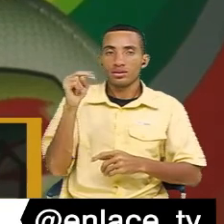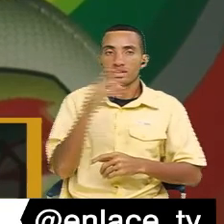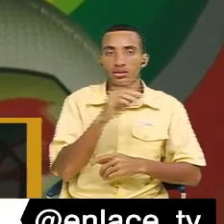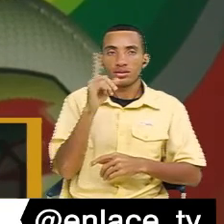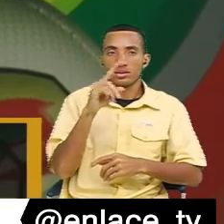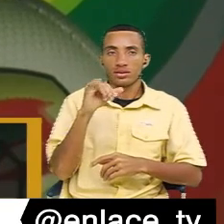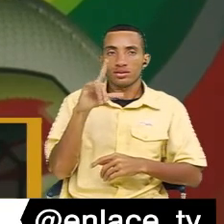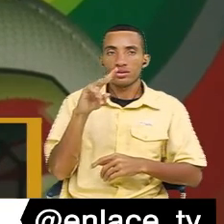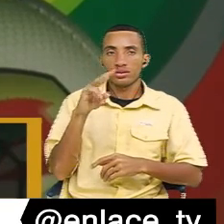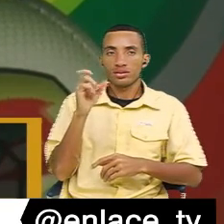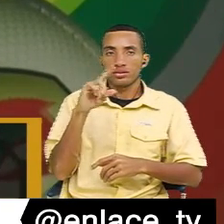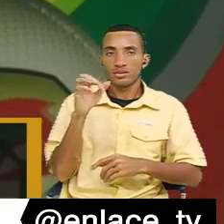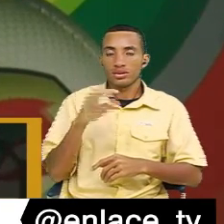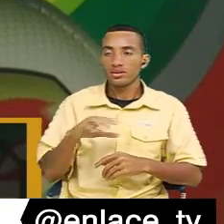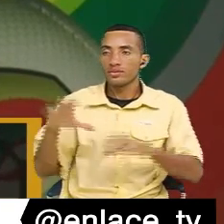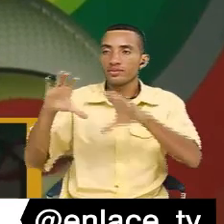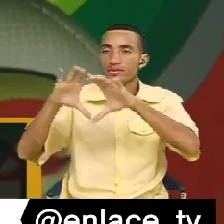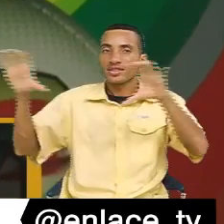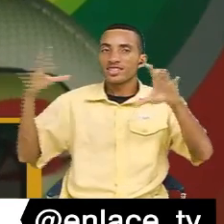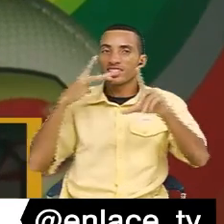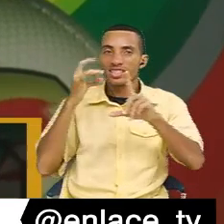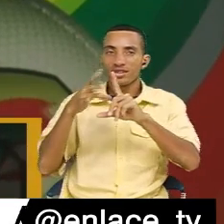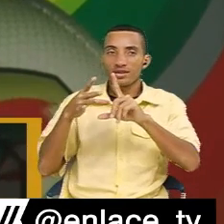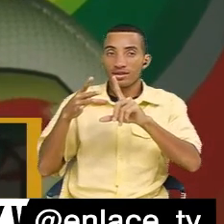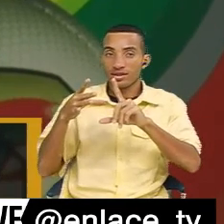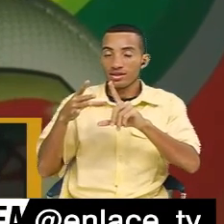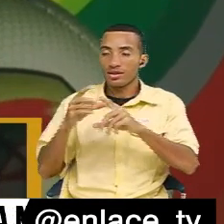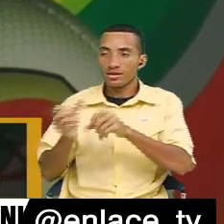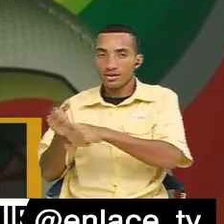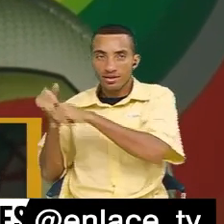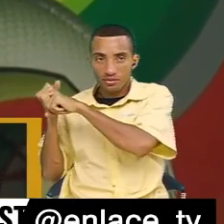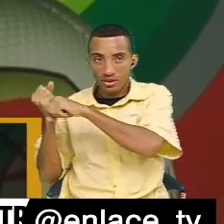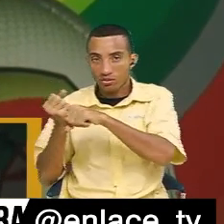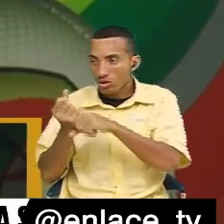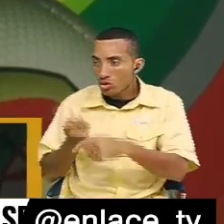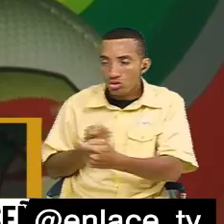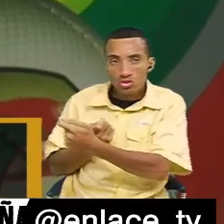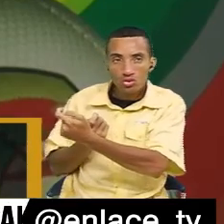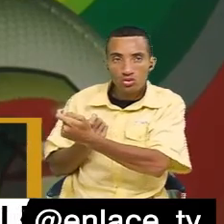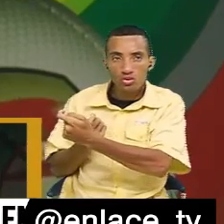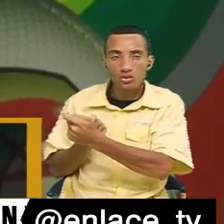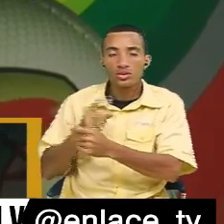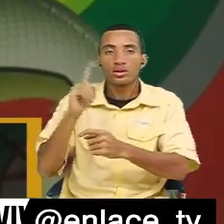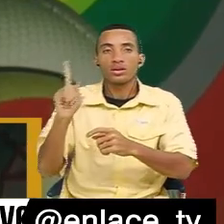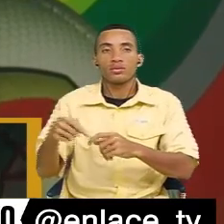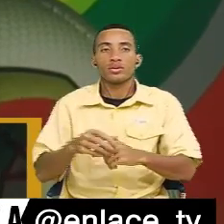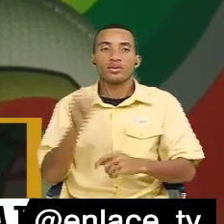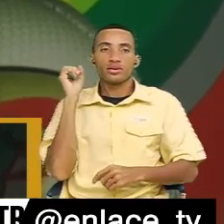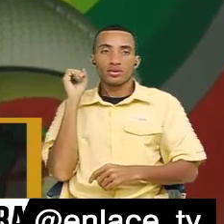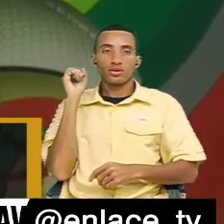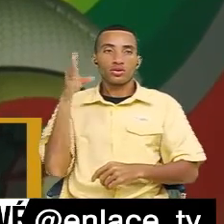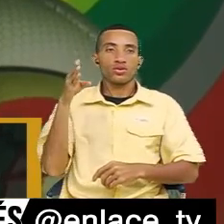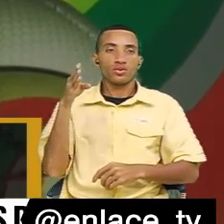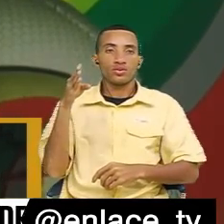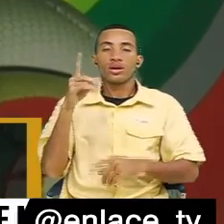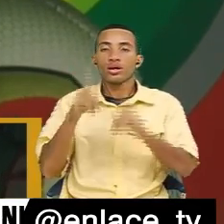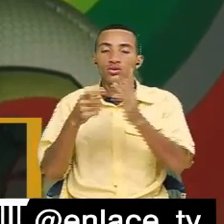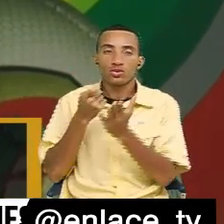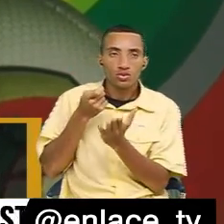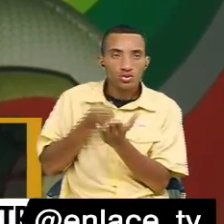aquí al lado de la cancha de béisbol. Y tenemos las taquillas de Club Infanta para los socios de Club Infanta. Entonces